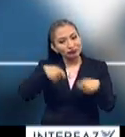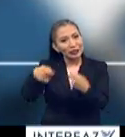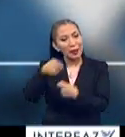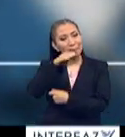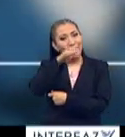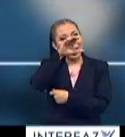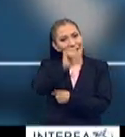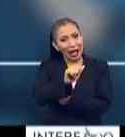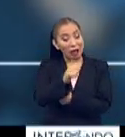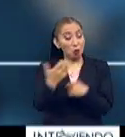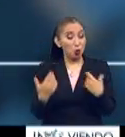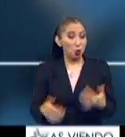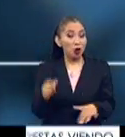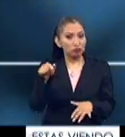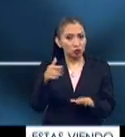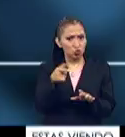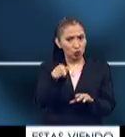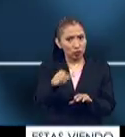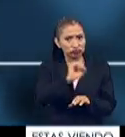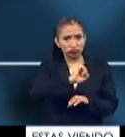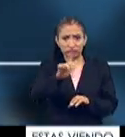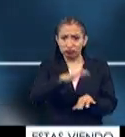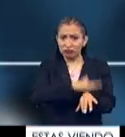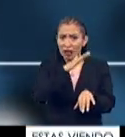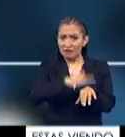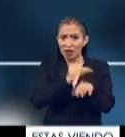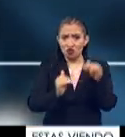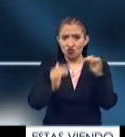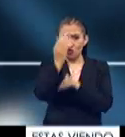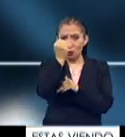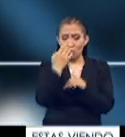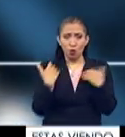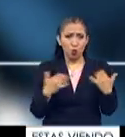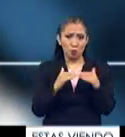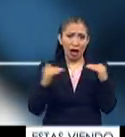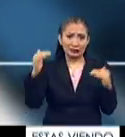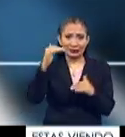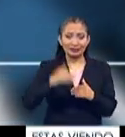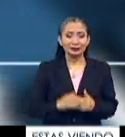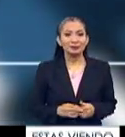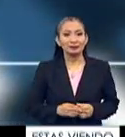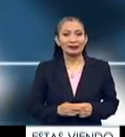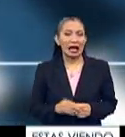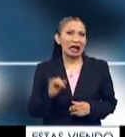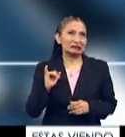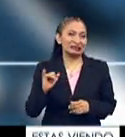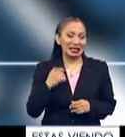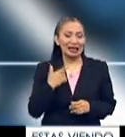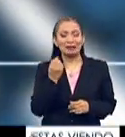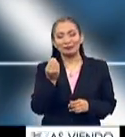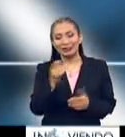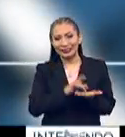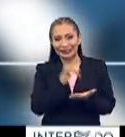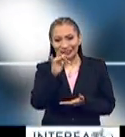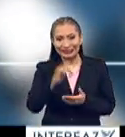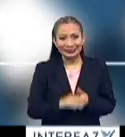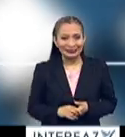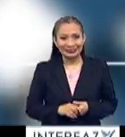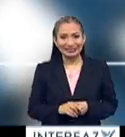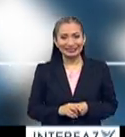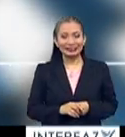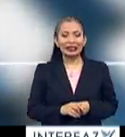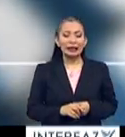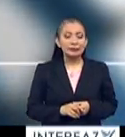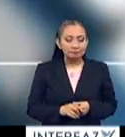beca. Supongo que eras de los promedios por arriba del 9. Ah, sí, muchísimas